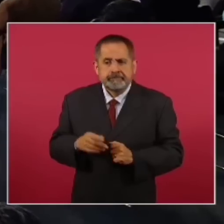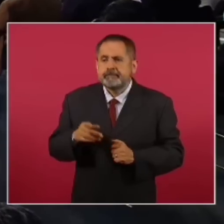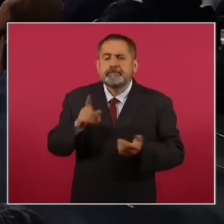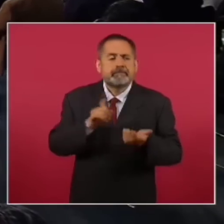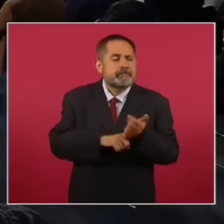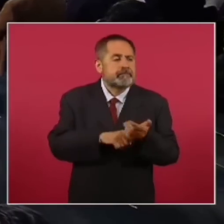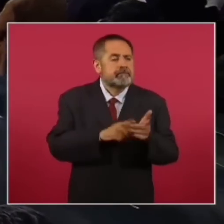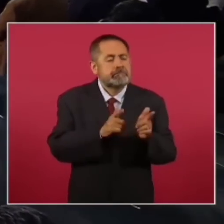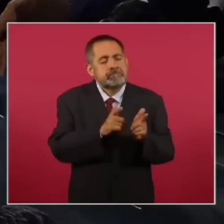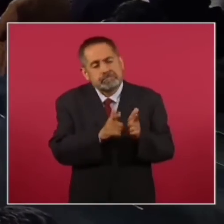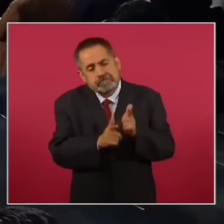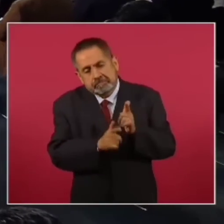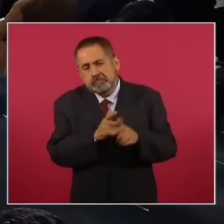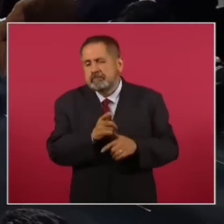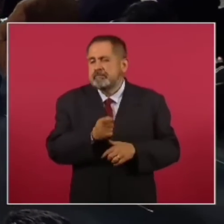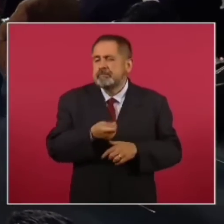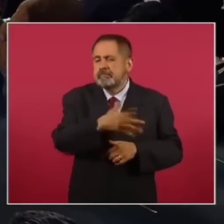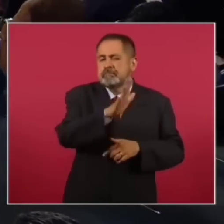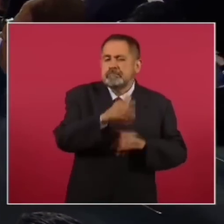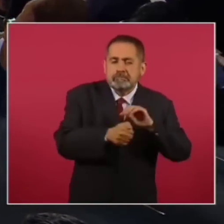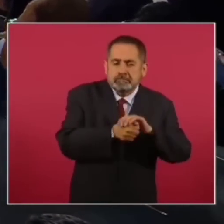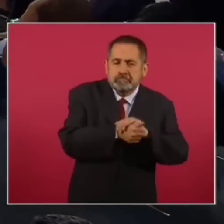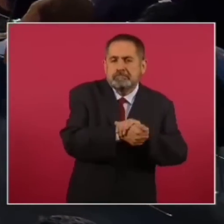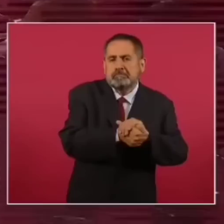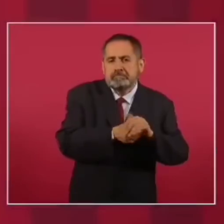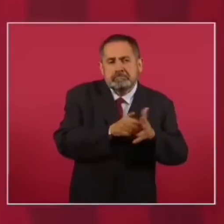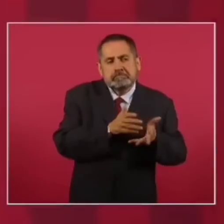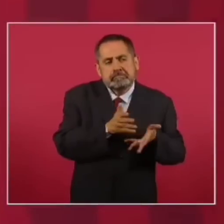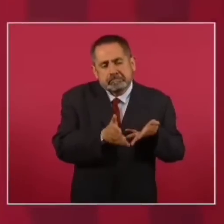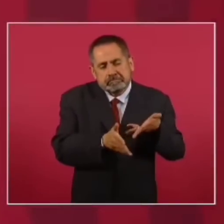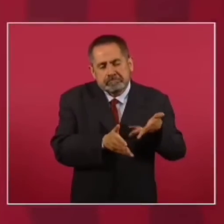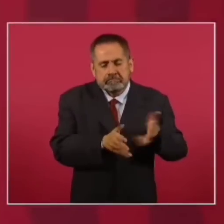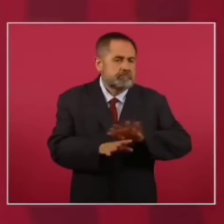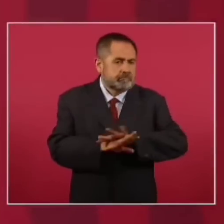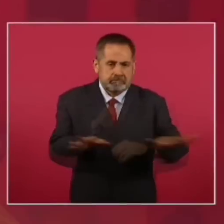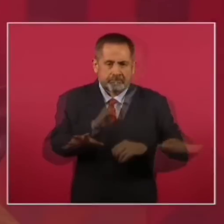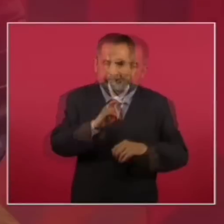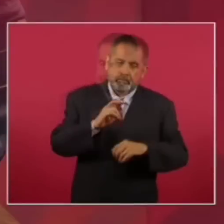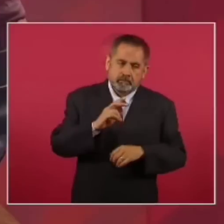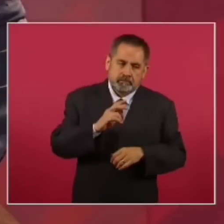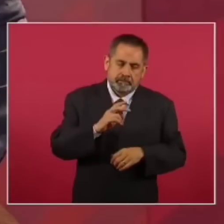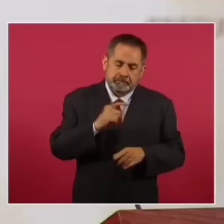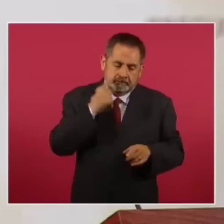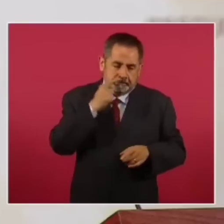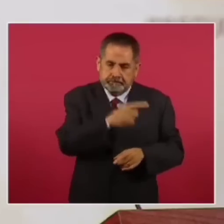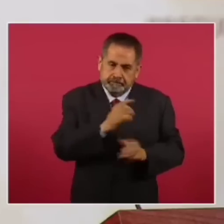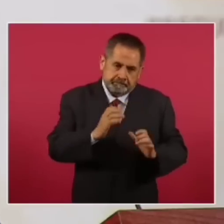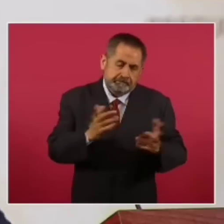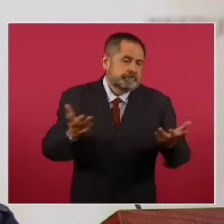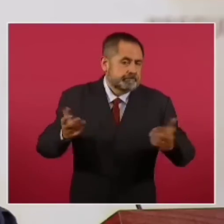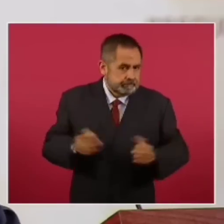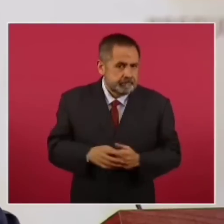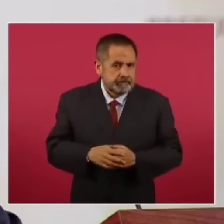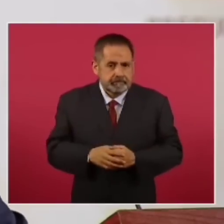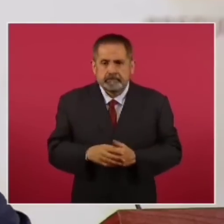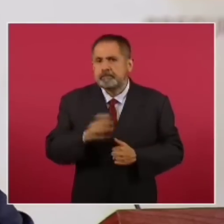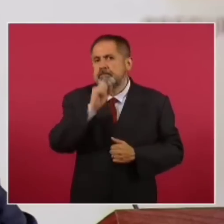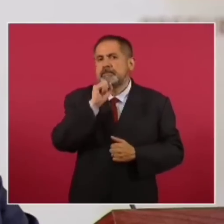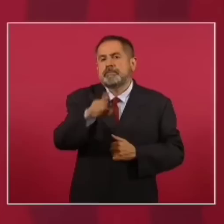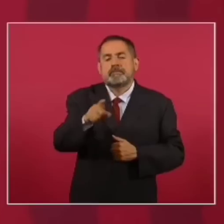tortuguismo burocrático, y menos cuando se trata de justicia. Y